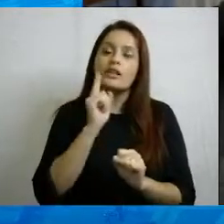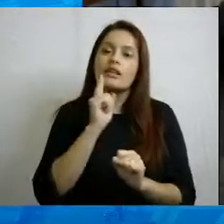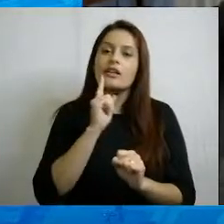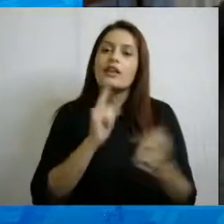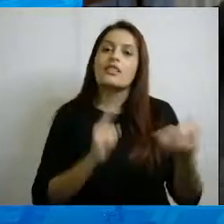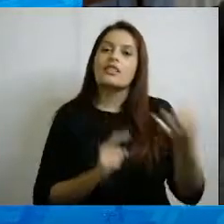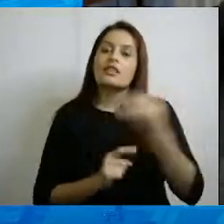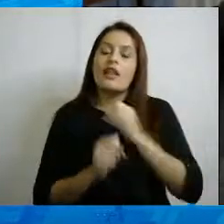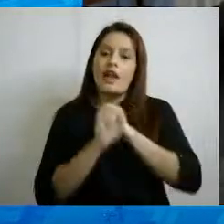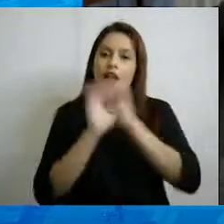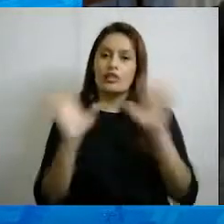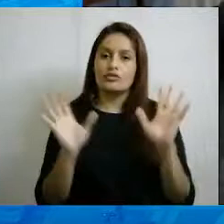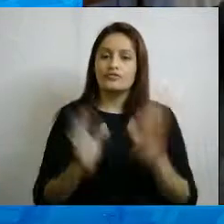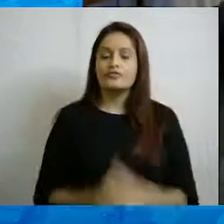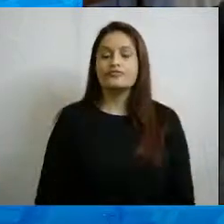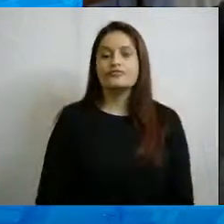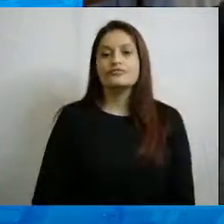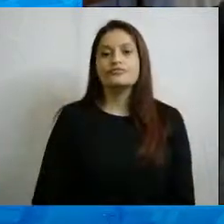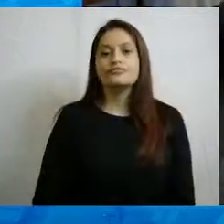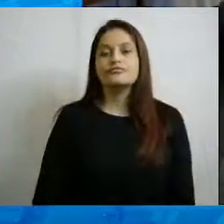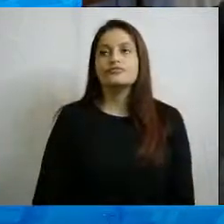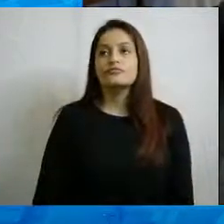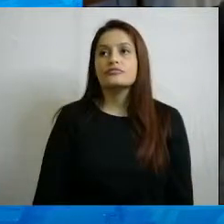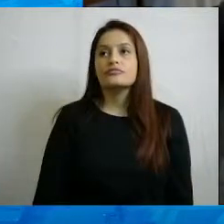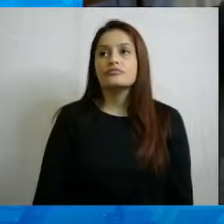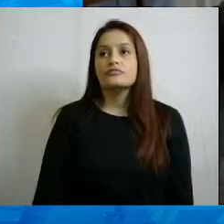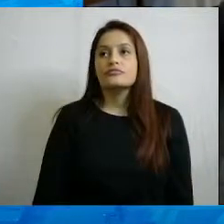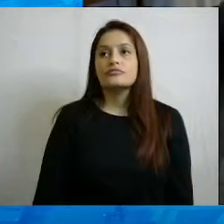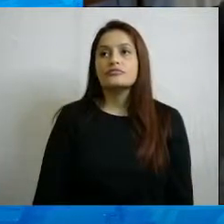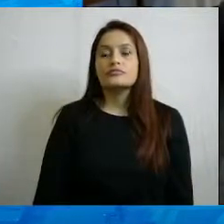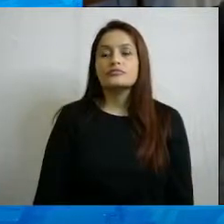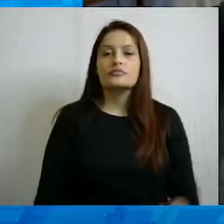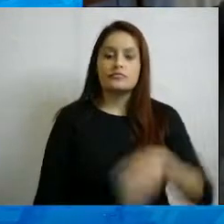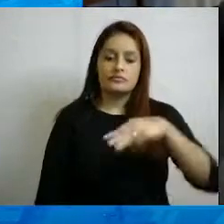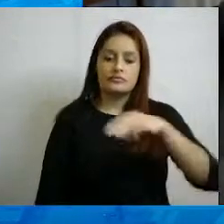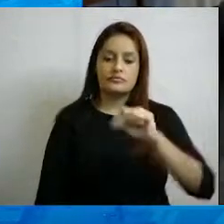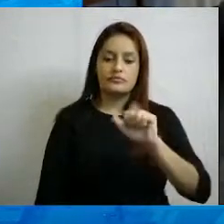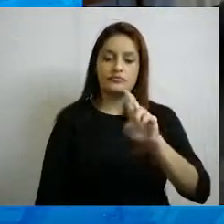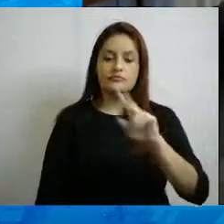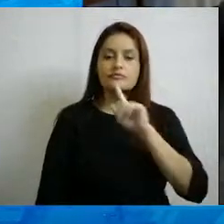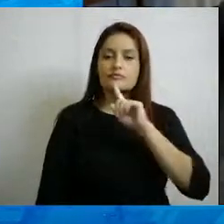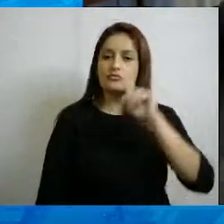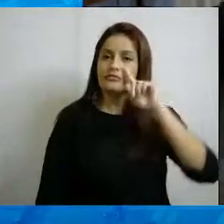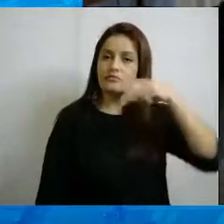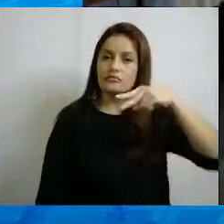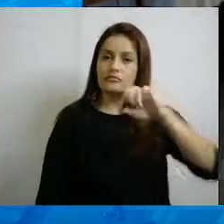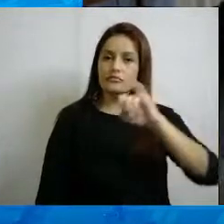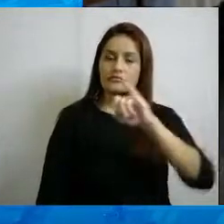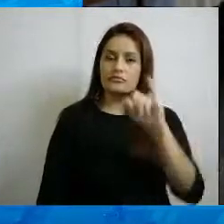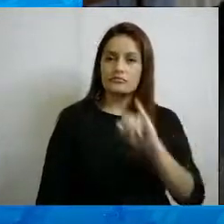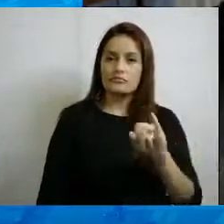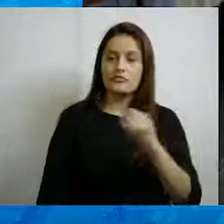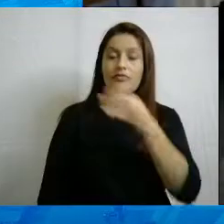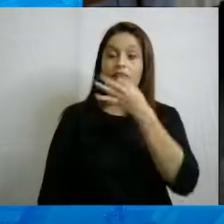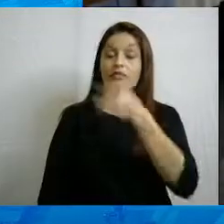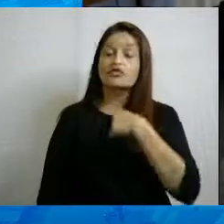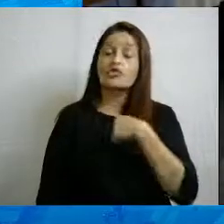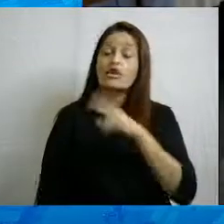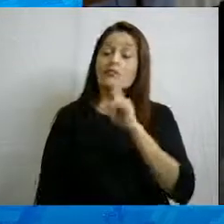pronunciamiento claro. Eso, alcaldesa. Gracias, concejal. Concejal Martínez. Sí, gracias. Yo